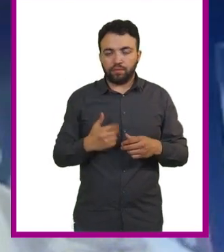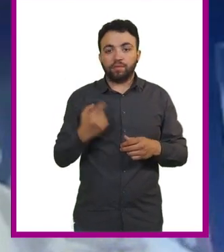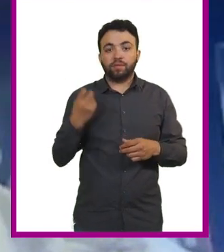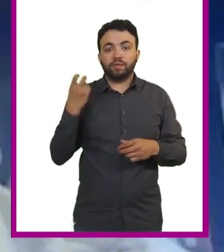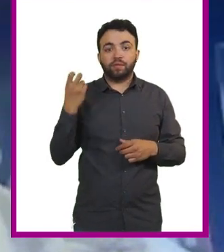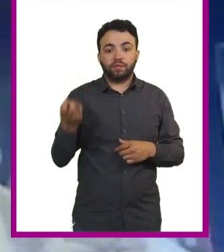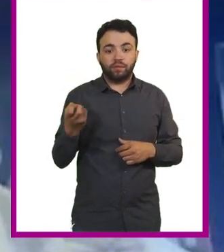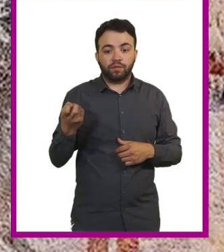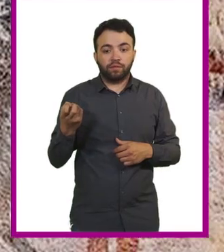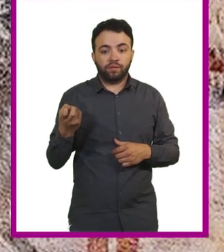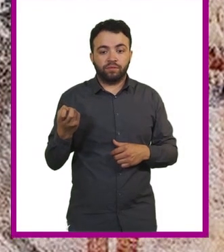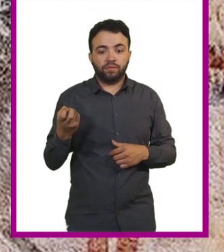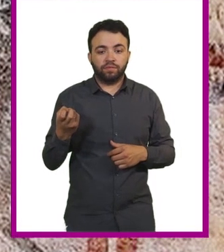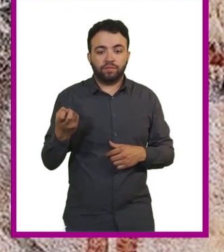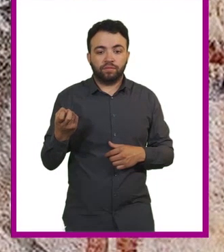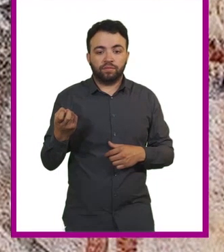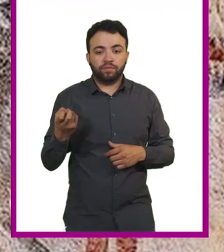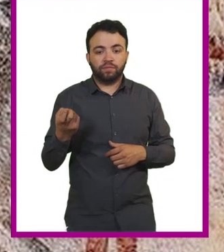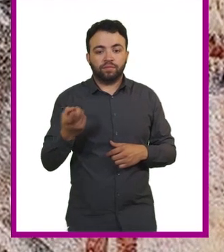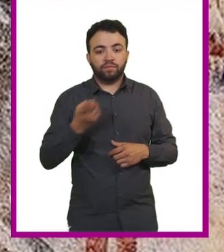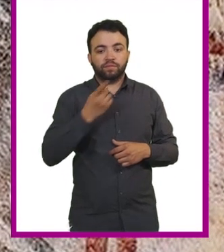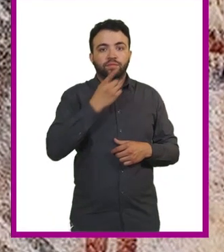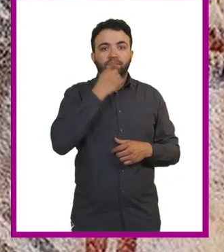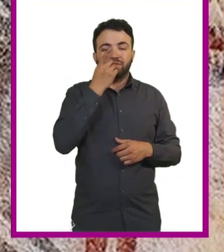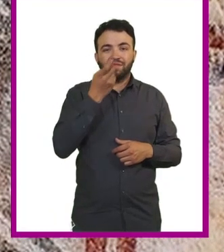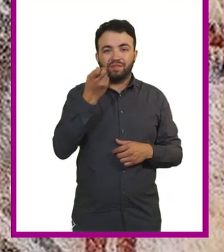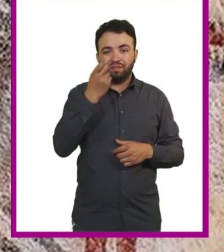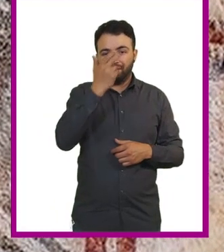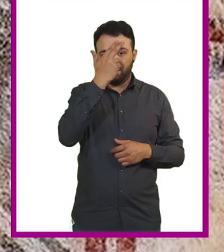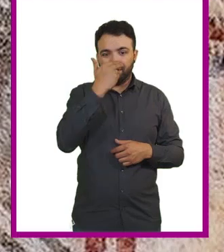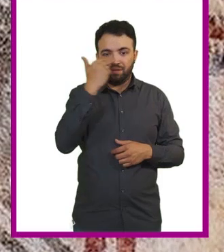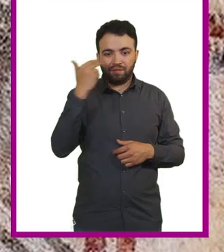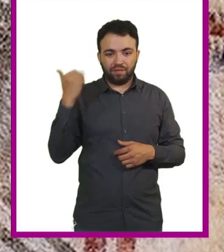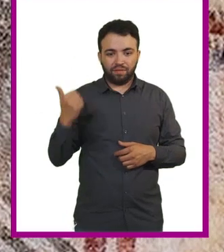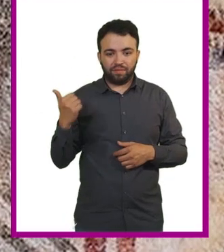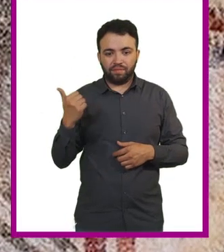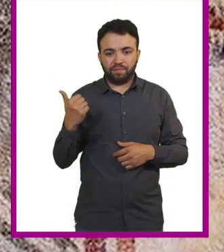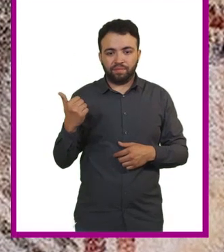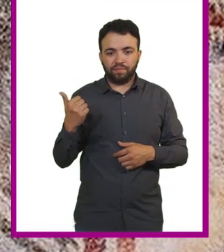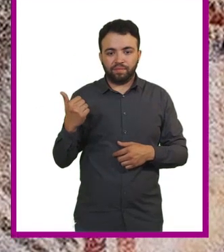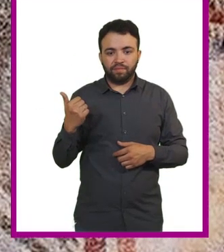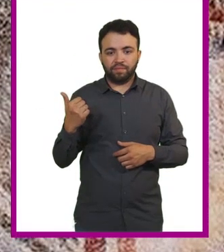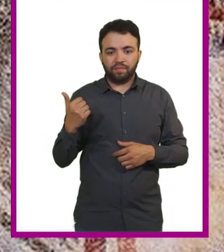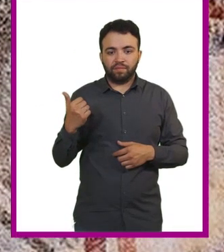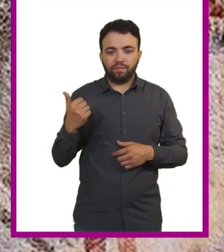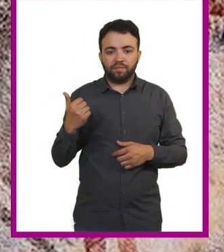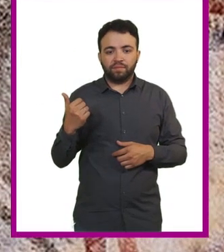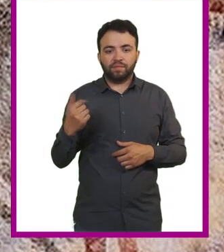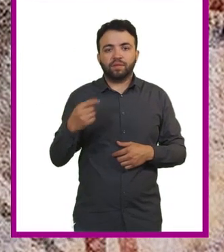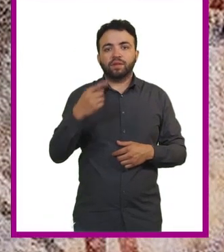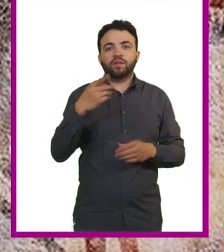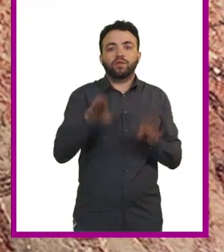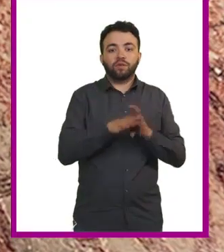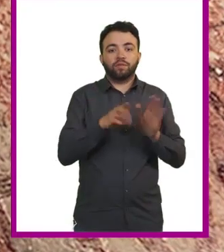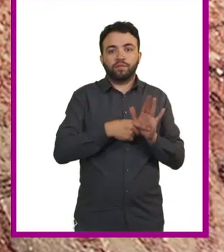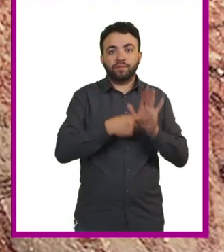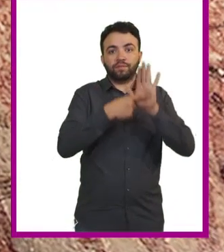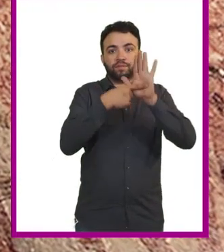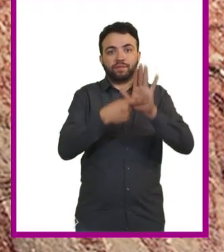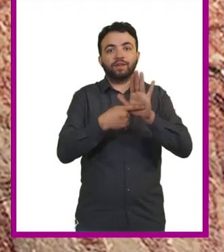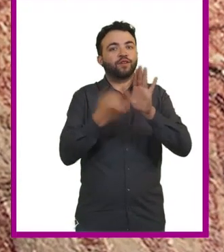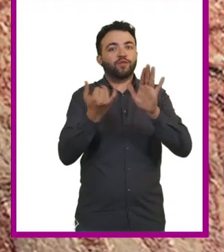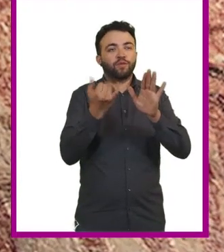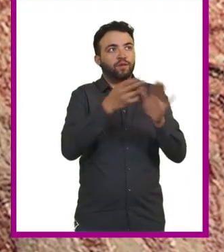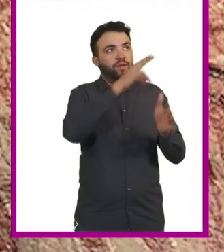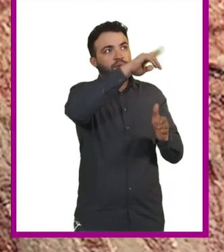estas tipo de pintura corporal está reflejada en las pinturas. Entonces es una forma